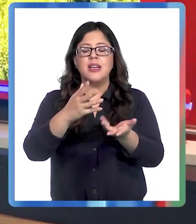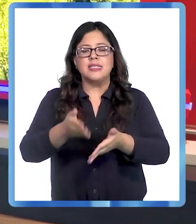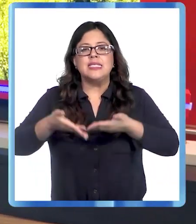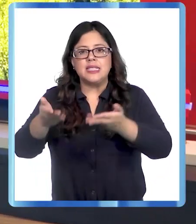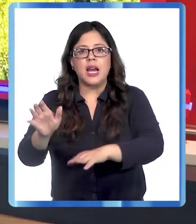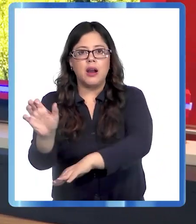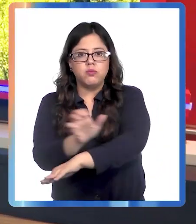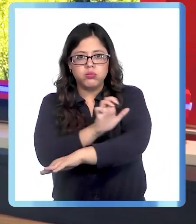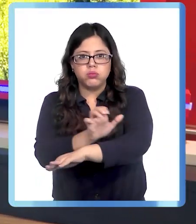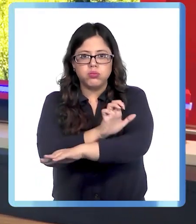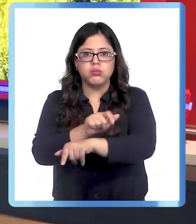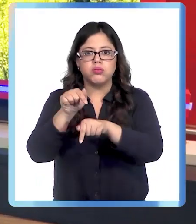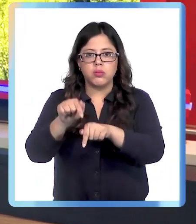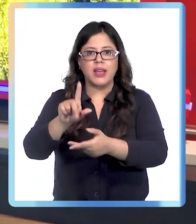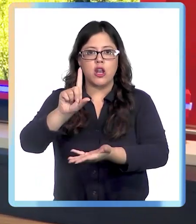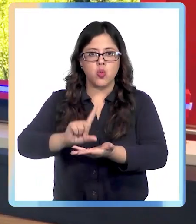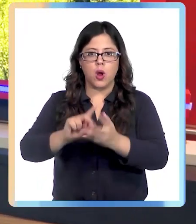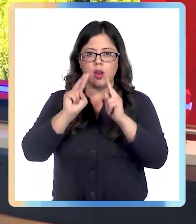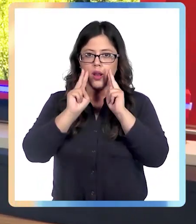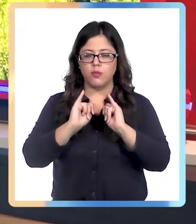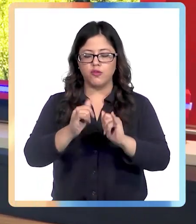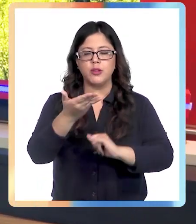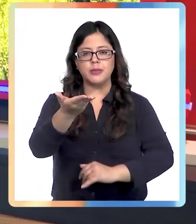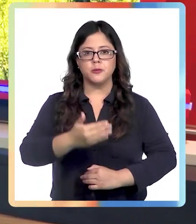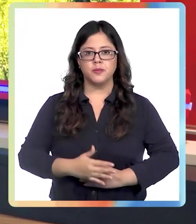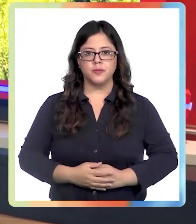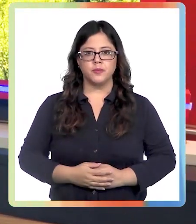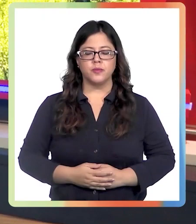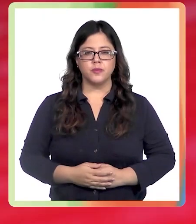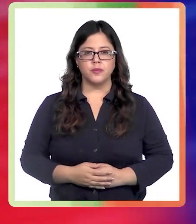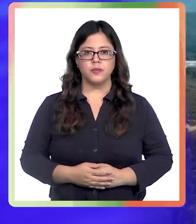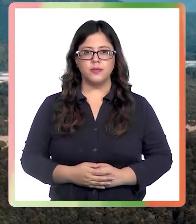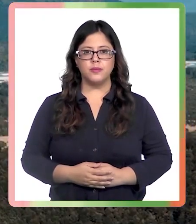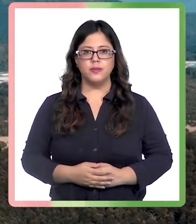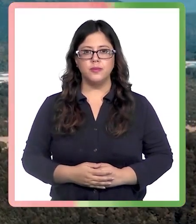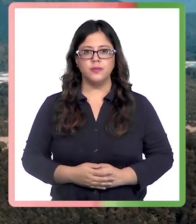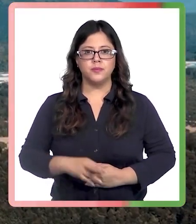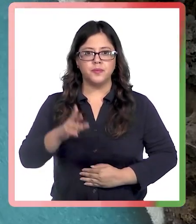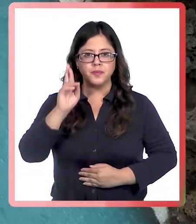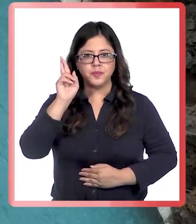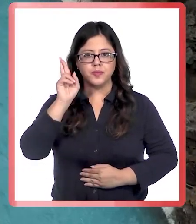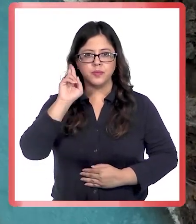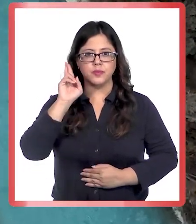de energía eléctrica a Llanada Grande. Vértice TV con esta nota.